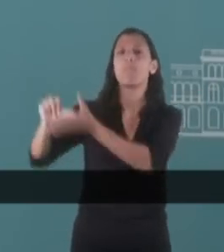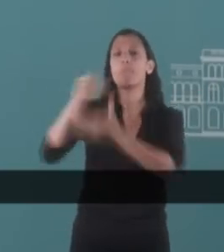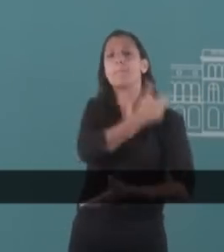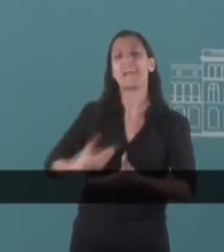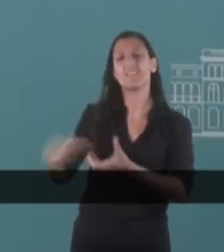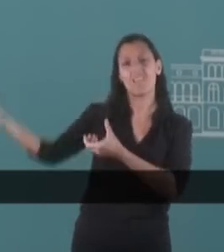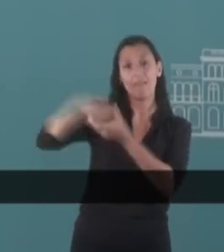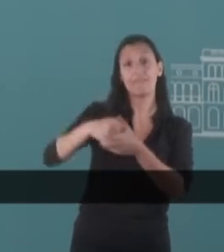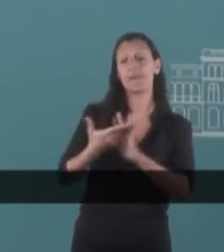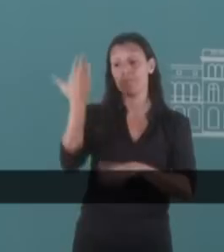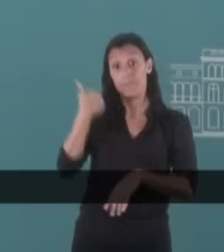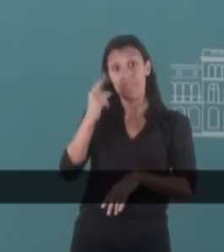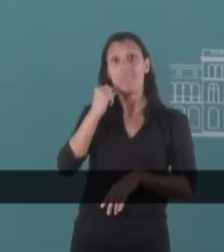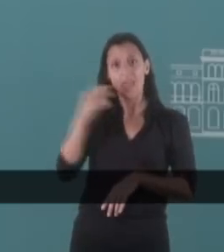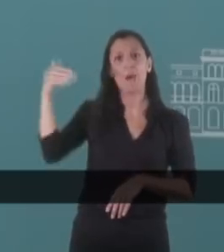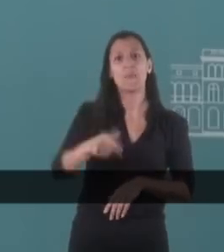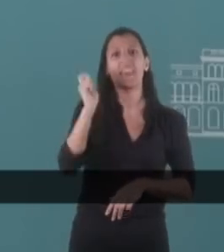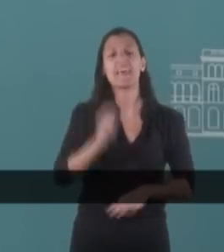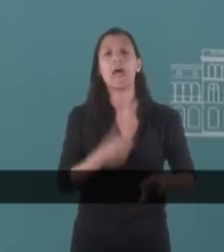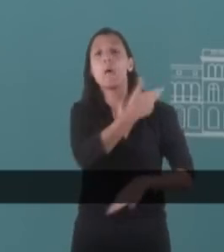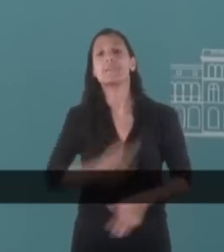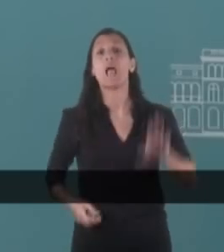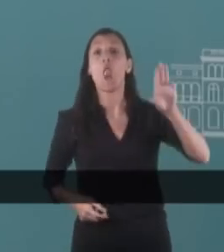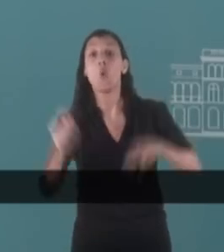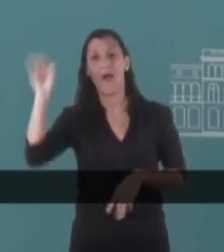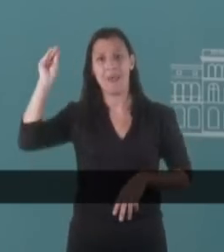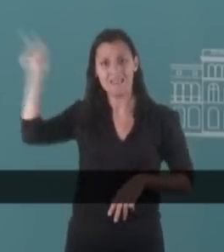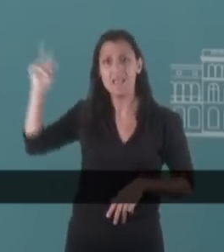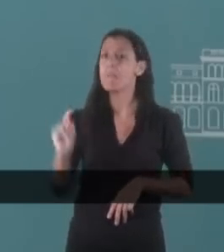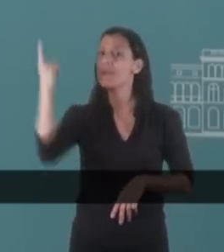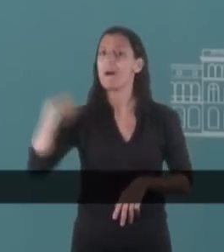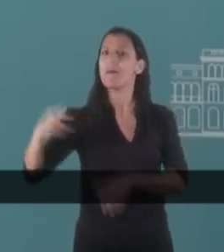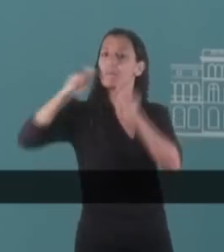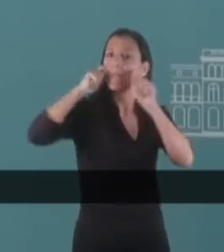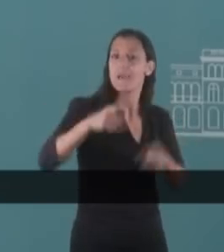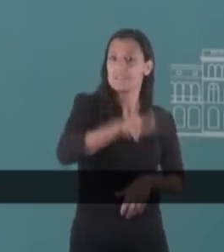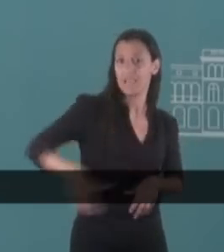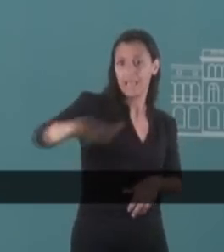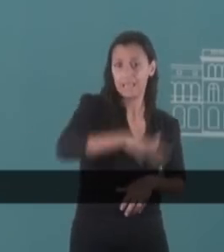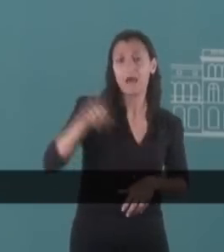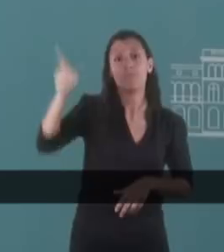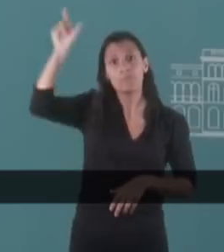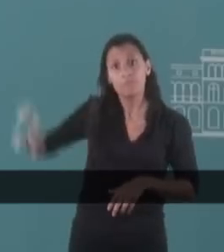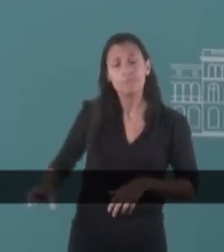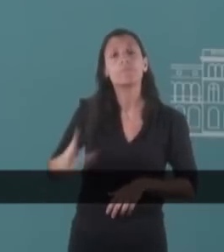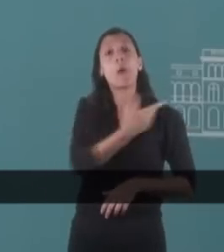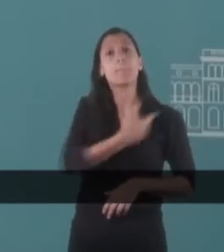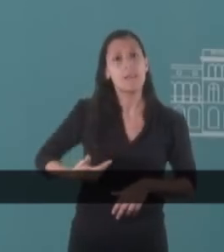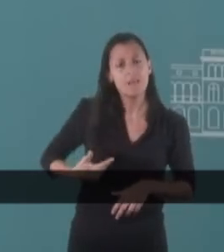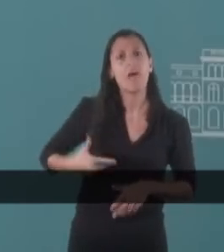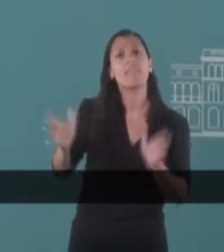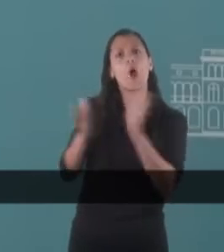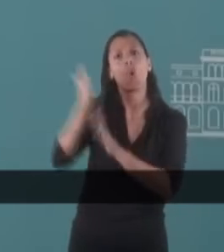día antes viene el presidente Lula en su primera visita de Estado a la Argentina. El presidente tuvo una excelente reunión